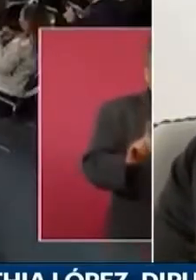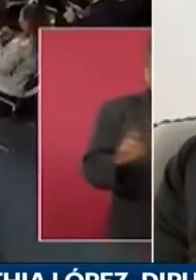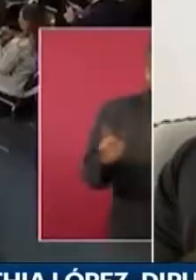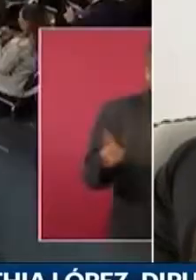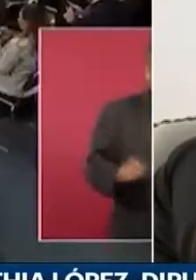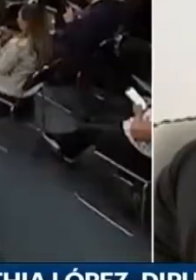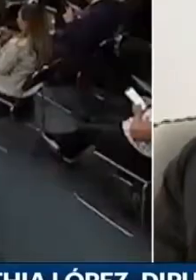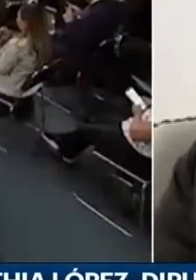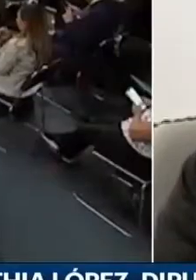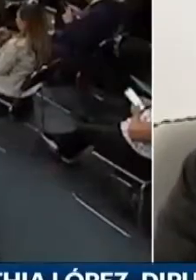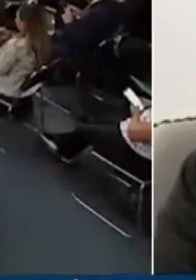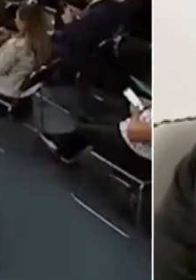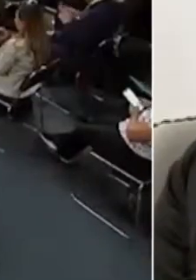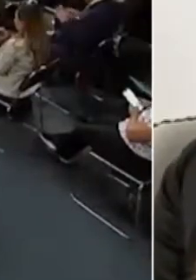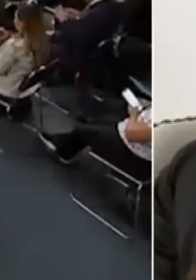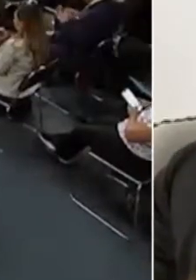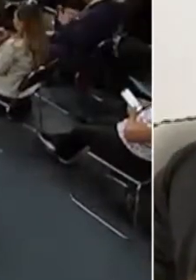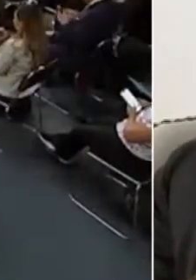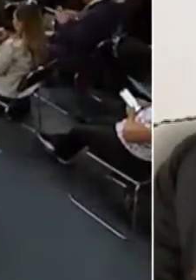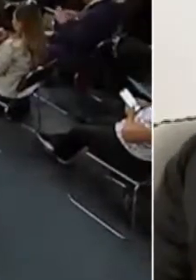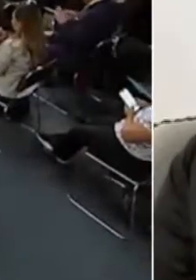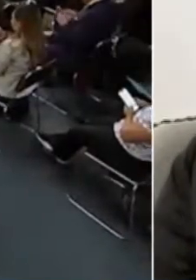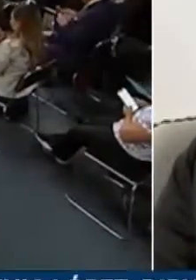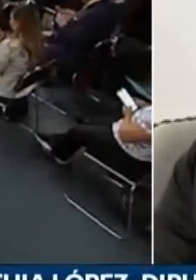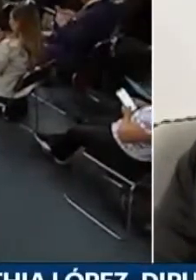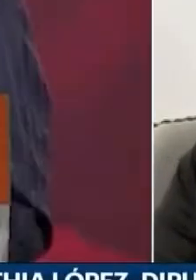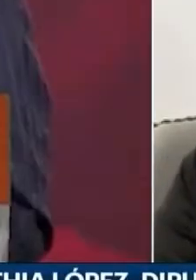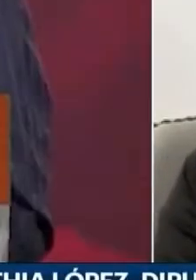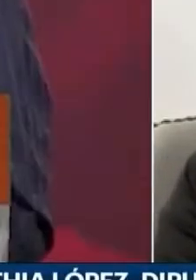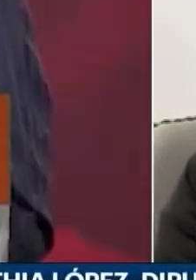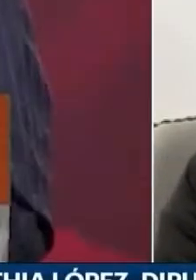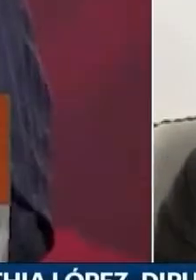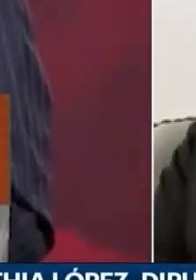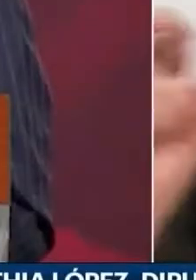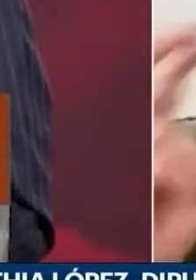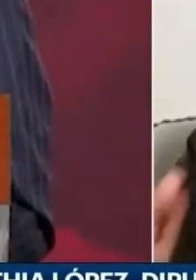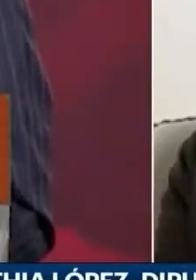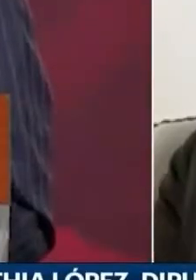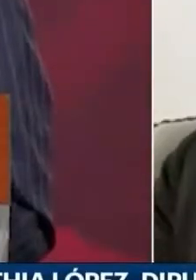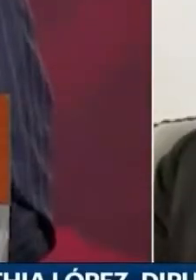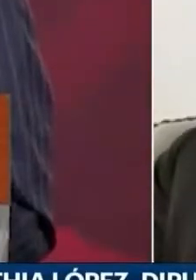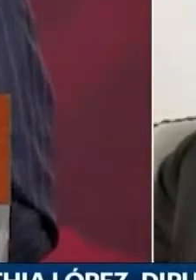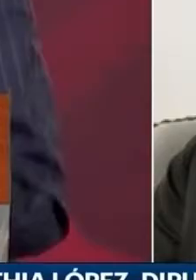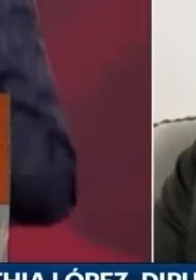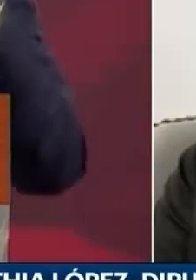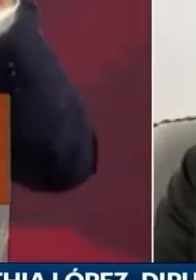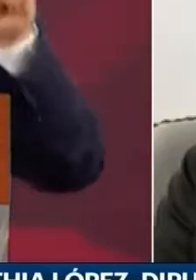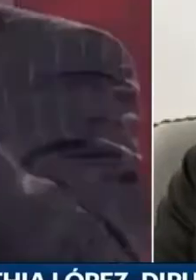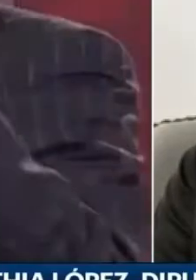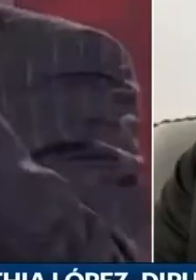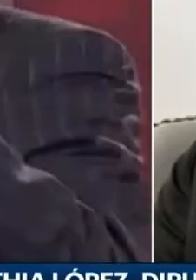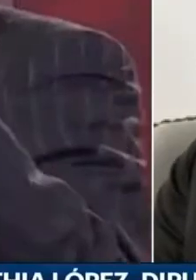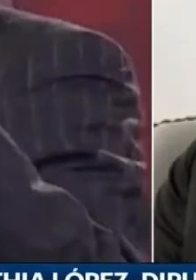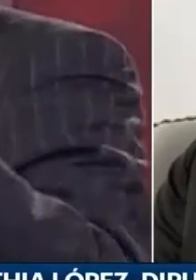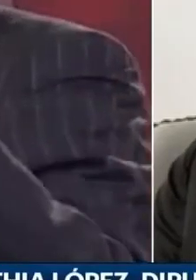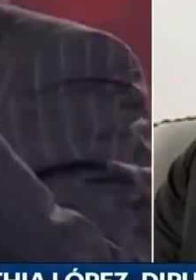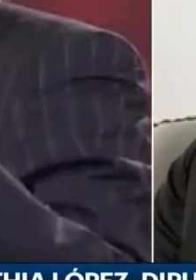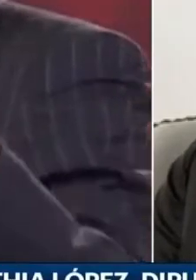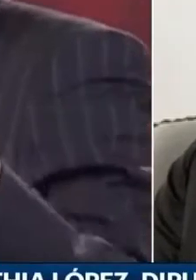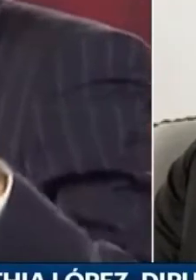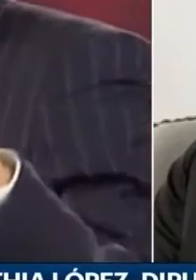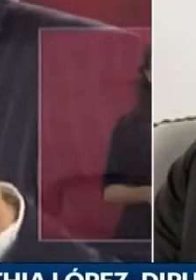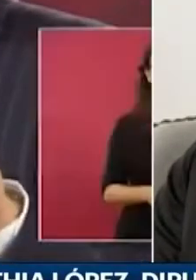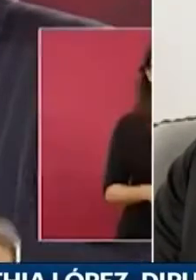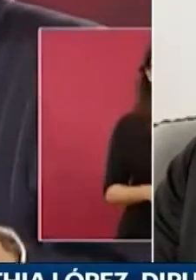la presidencia pro tempore de esta alianza a un gobierno espurio para no legitimar un golpe de Estado. Pues